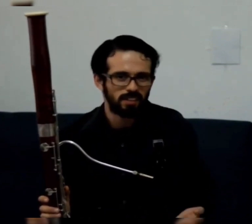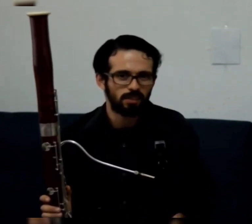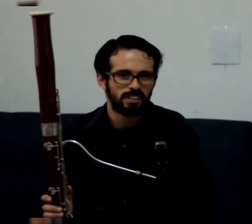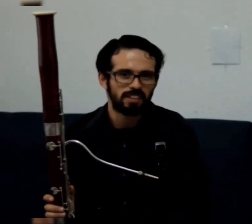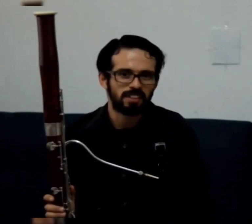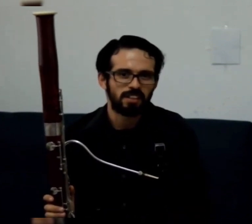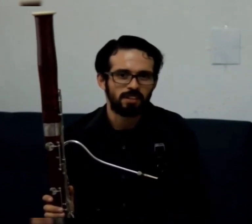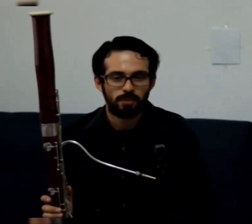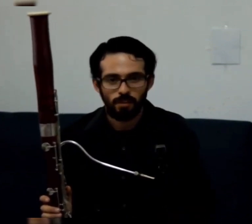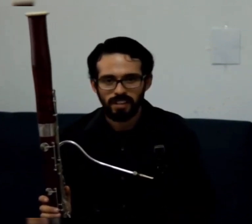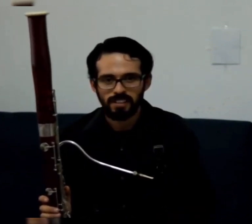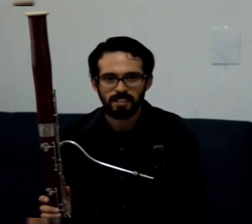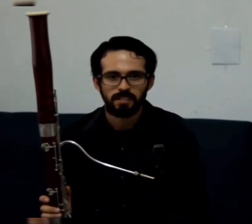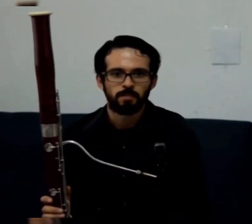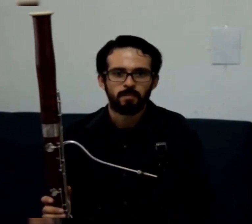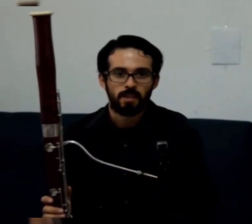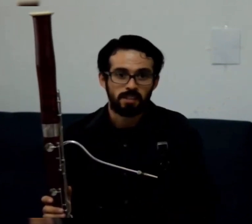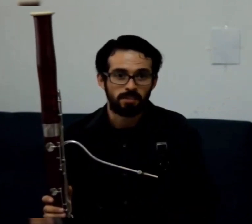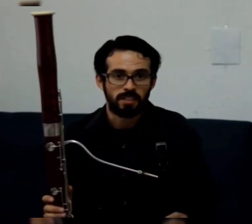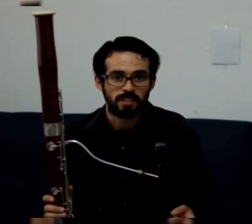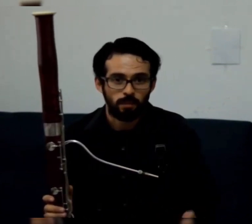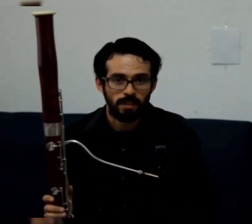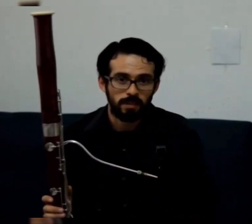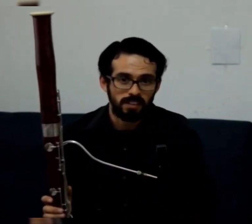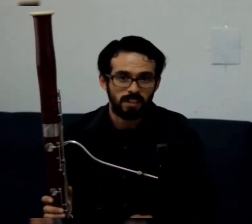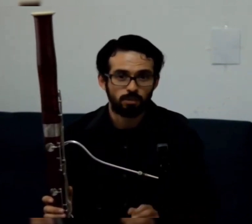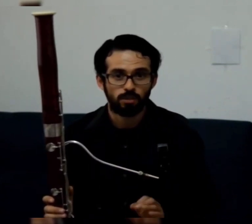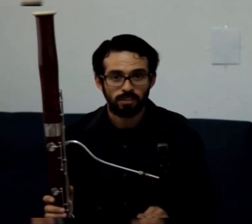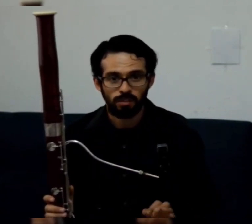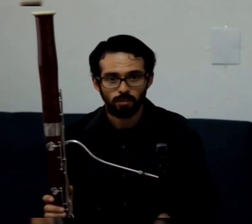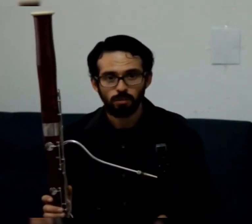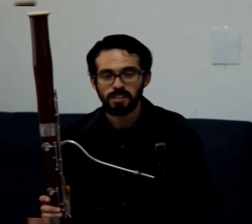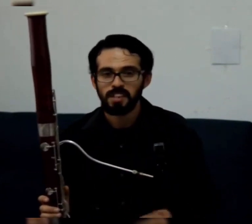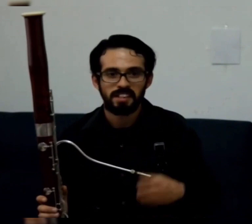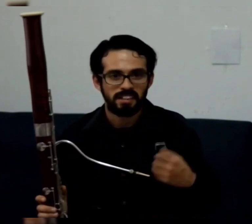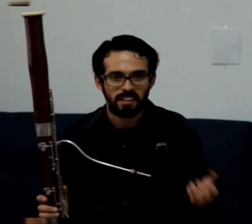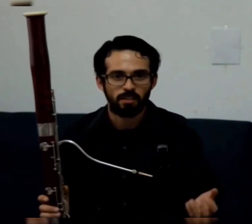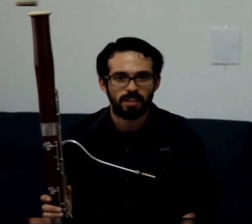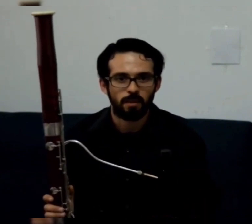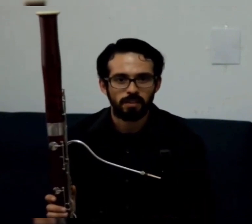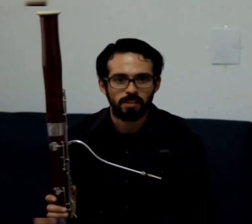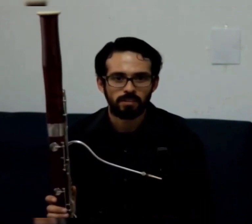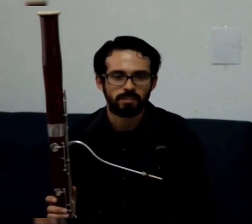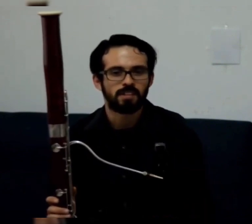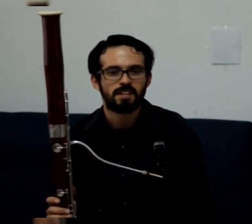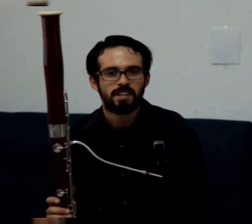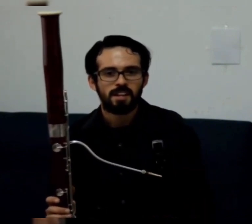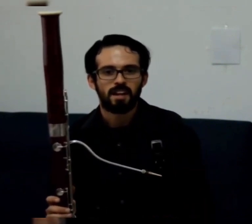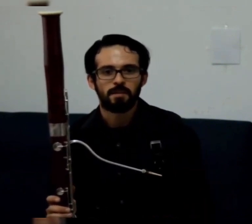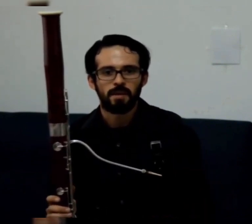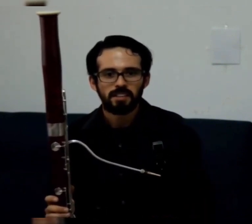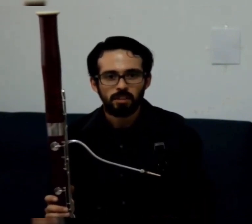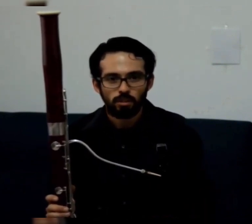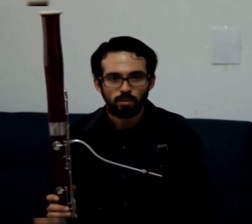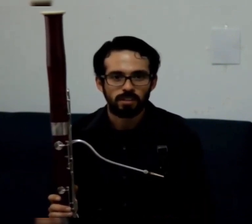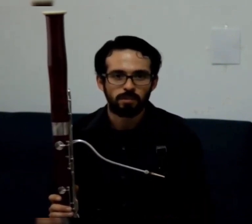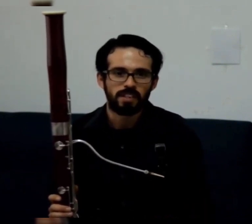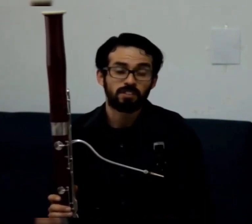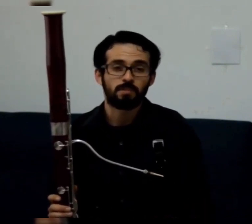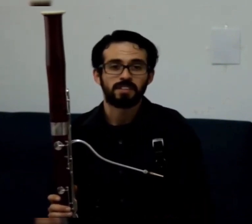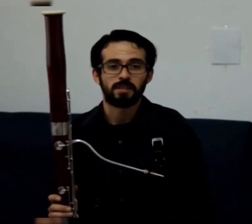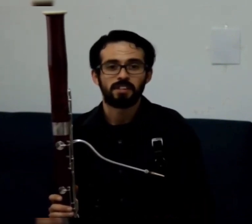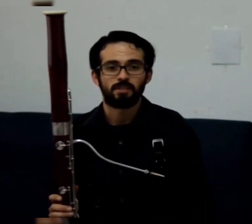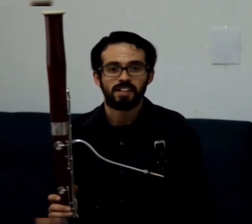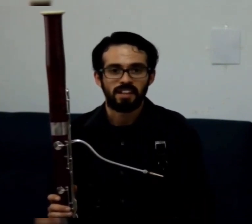destaca en los pasajes solistas de una orquesta, en donde se puede apreciar su sonido dulce y rico en armónicos. Además,